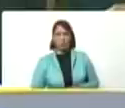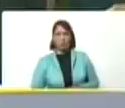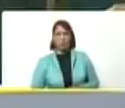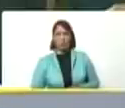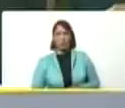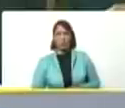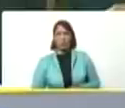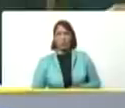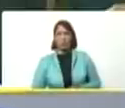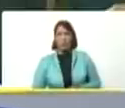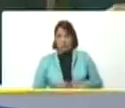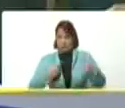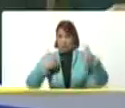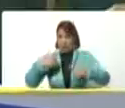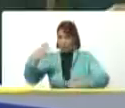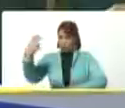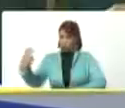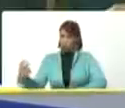él se sentó